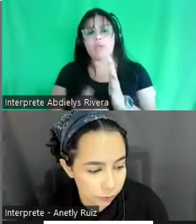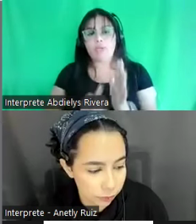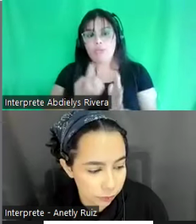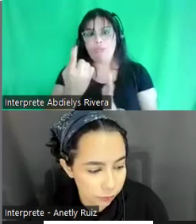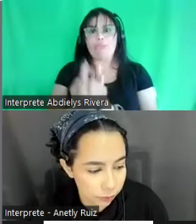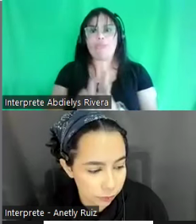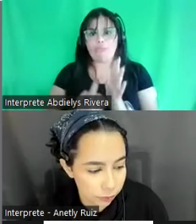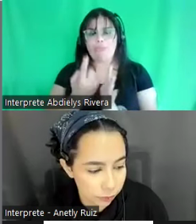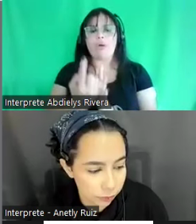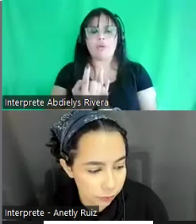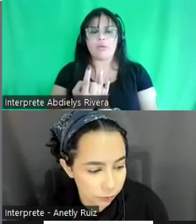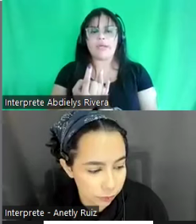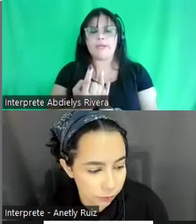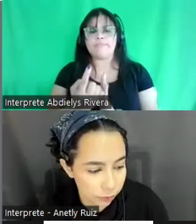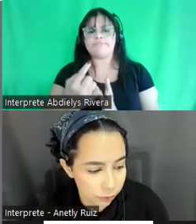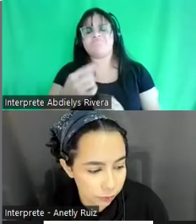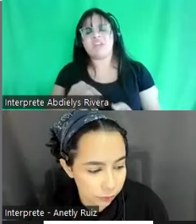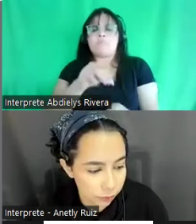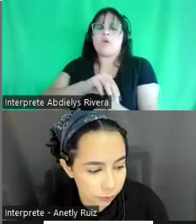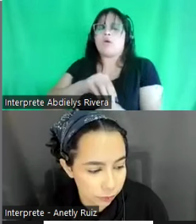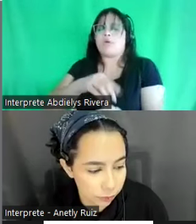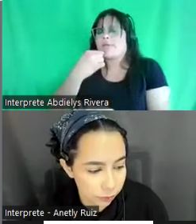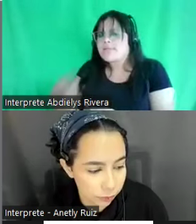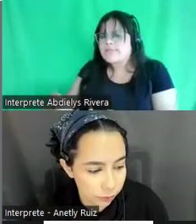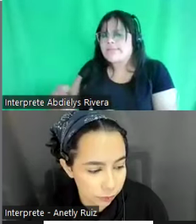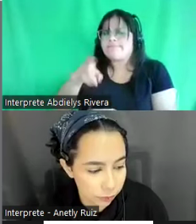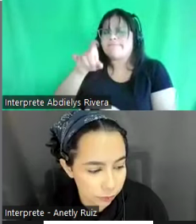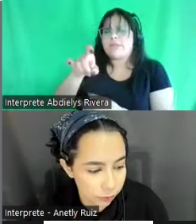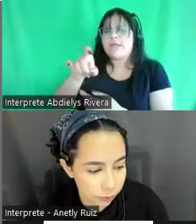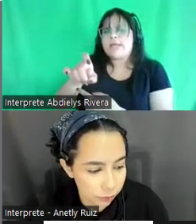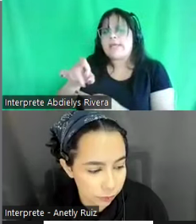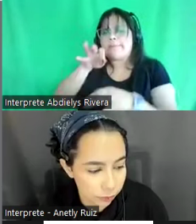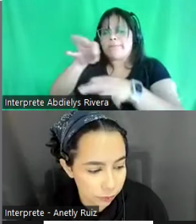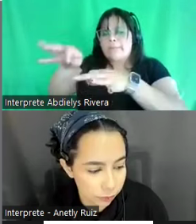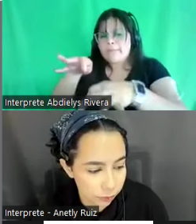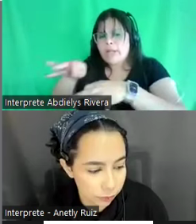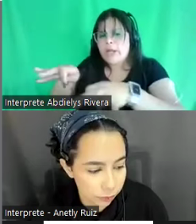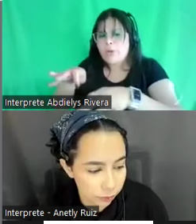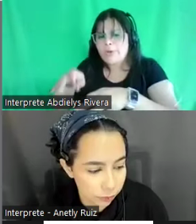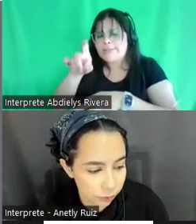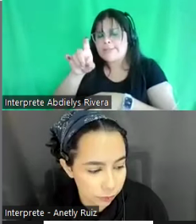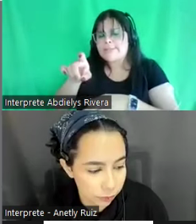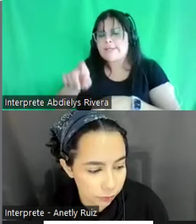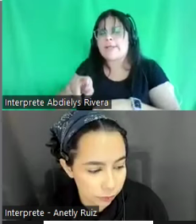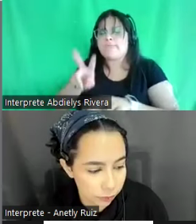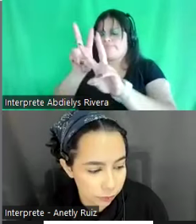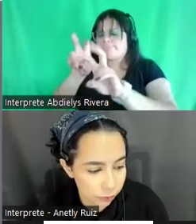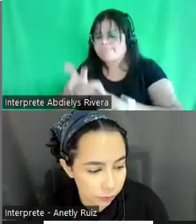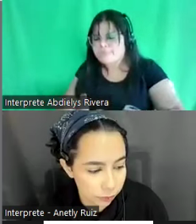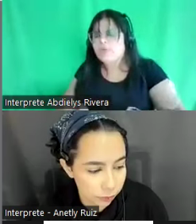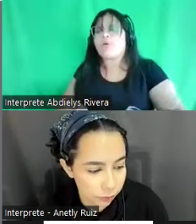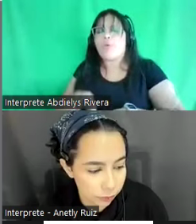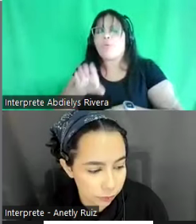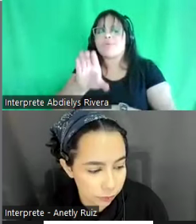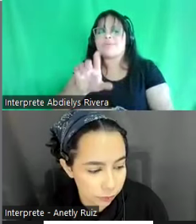certero, debe hacerle un CT scan. El médico le explica que el CT scan que tiene la